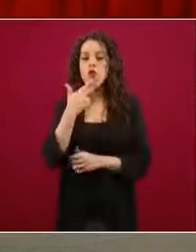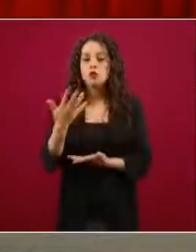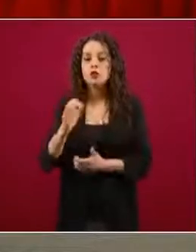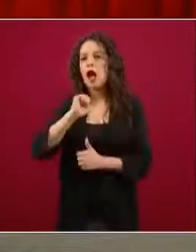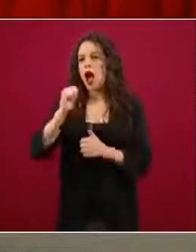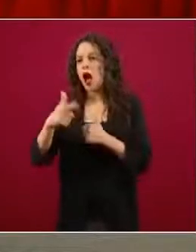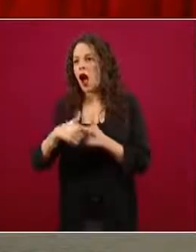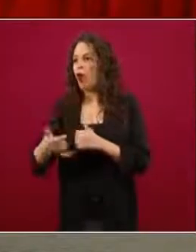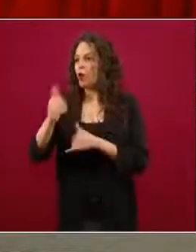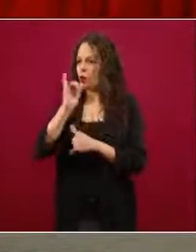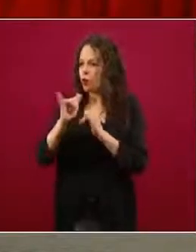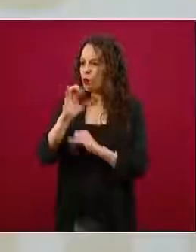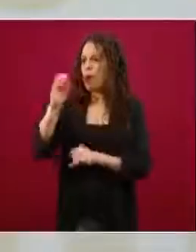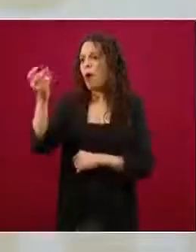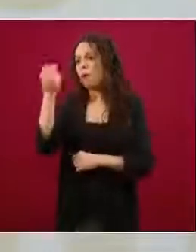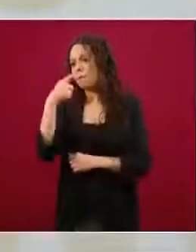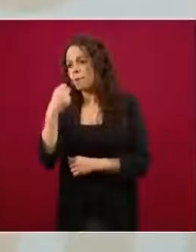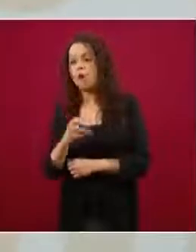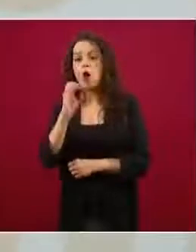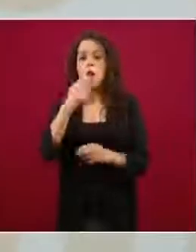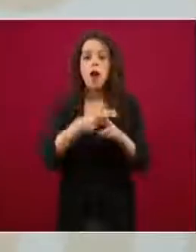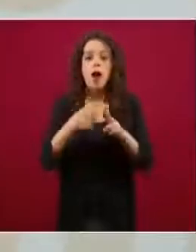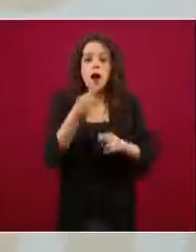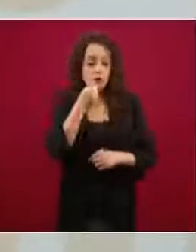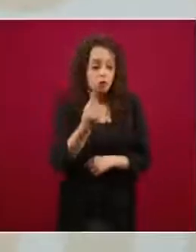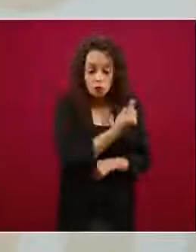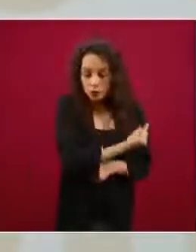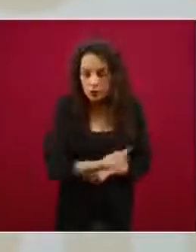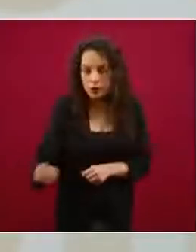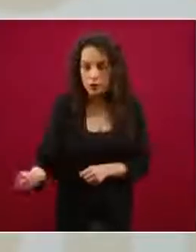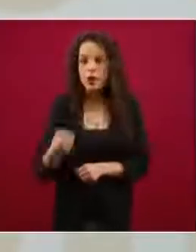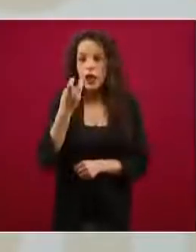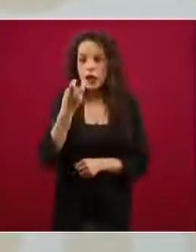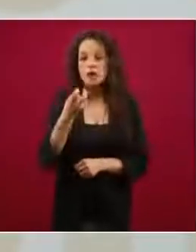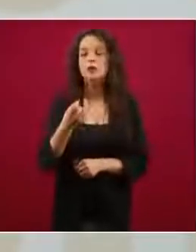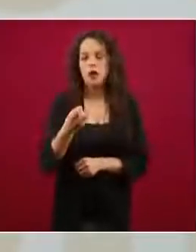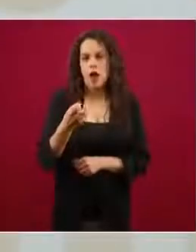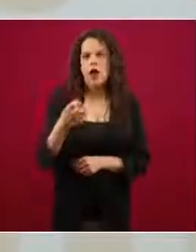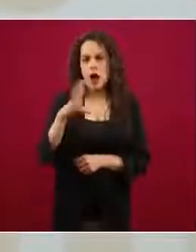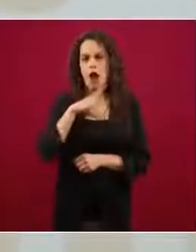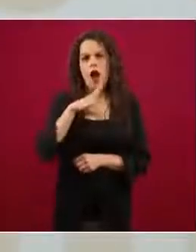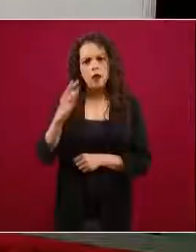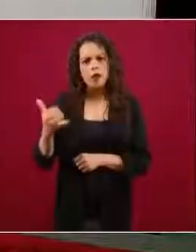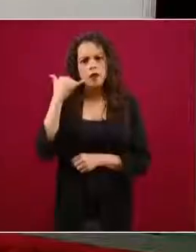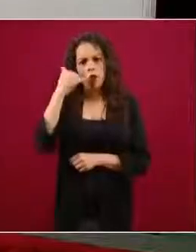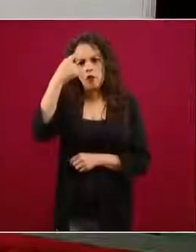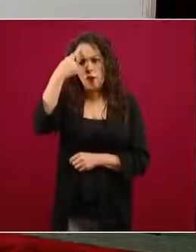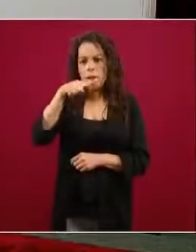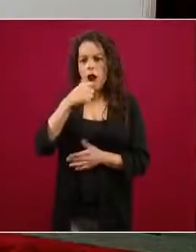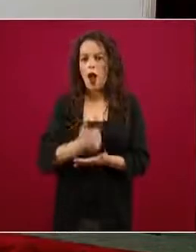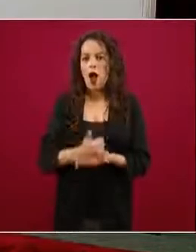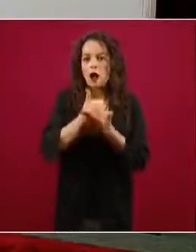discapacidad, con niños, ya hay una línea que nos están ayudando con duelo.